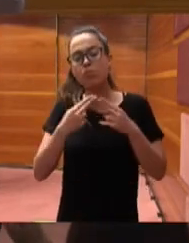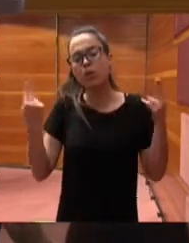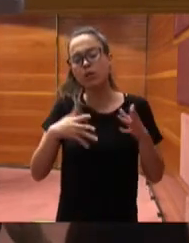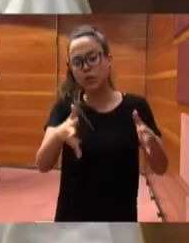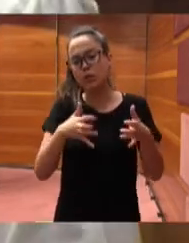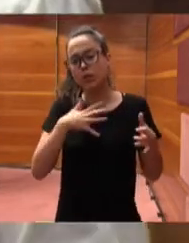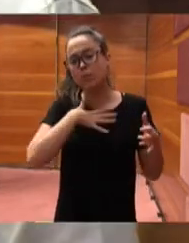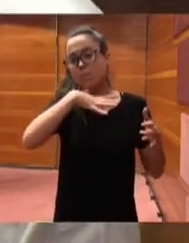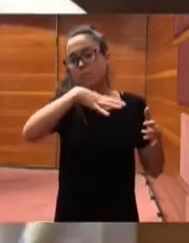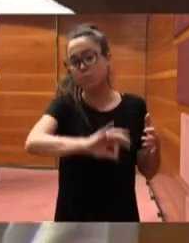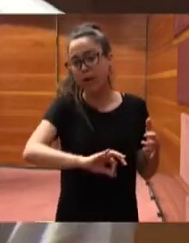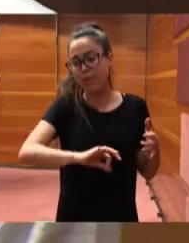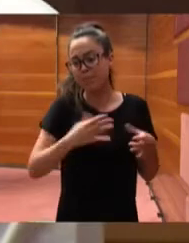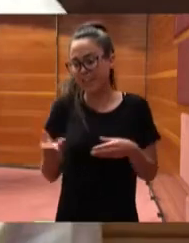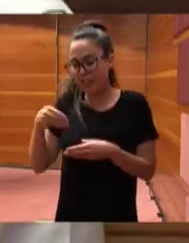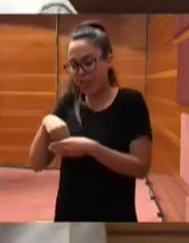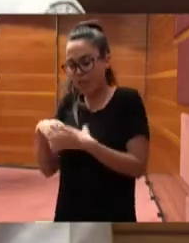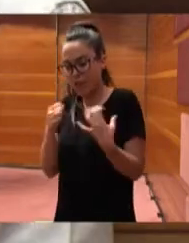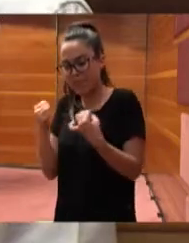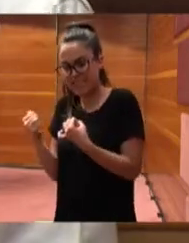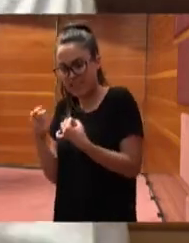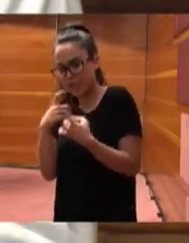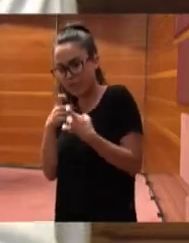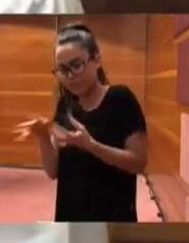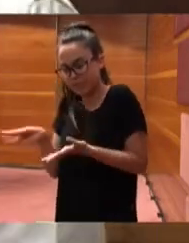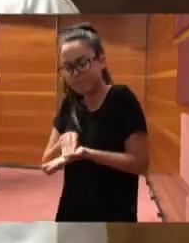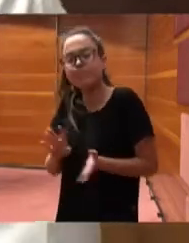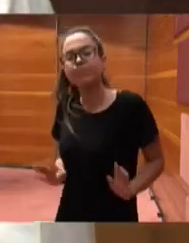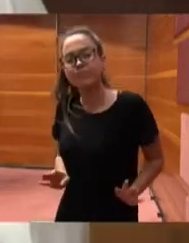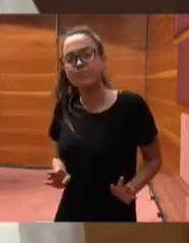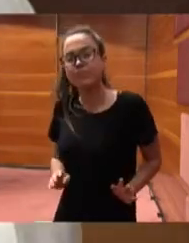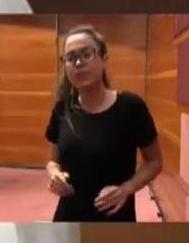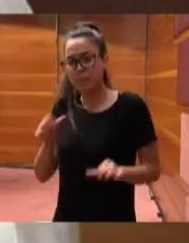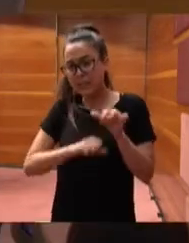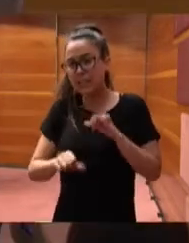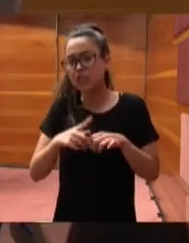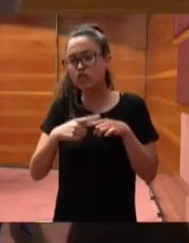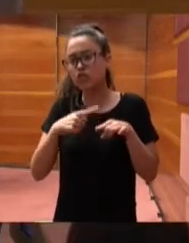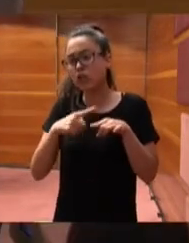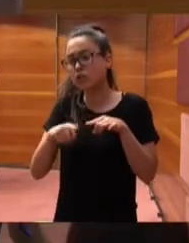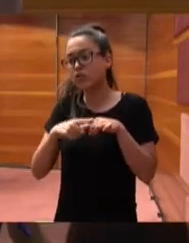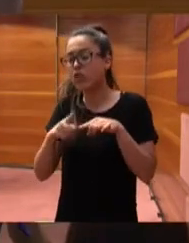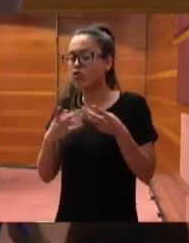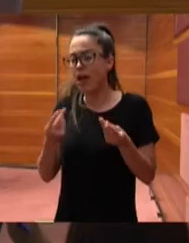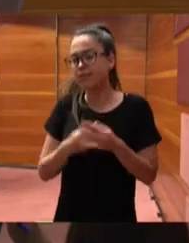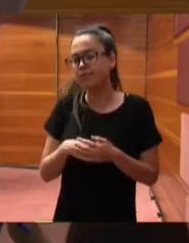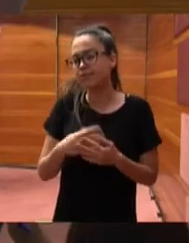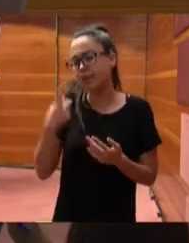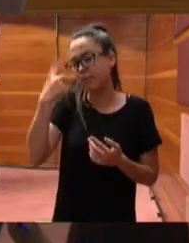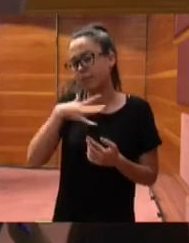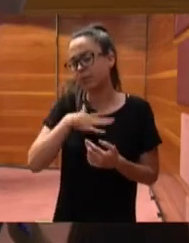partir de la información que reside en el interior de la administración. Y eso es una base para todo lo demás que estamos hablando. Yo de México destacaría dos